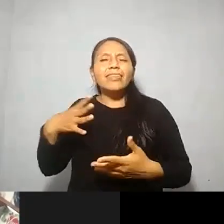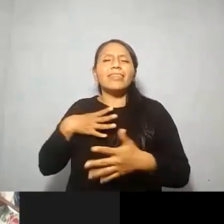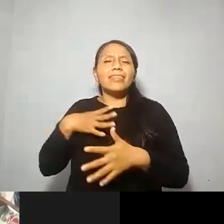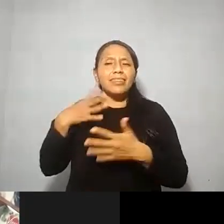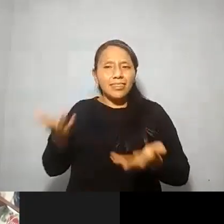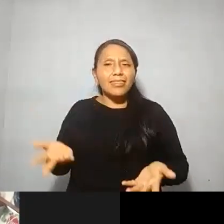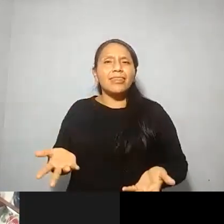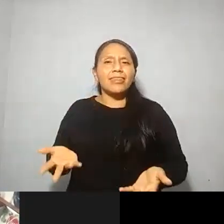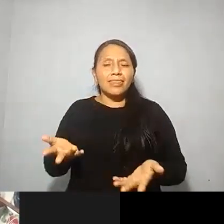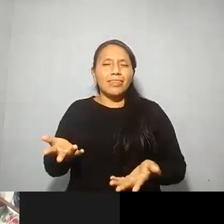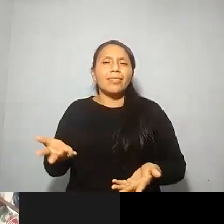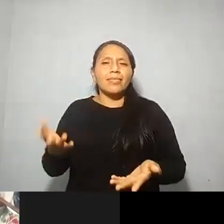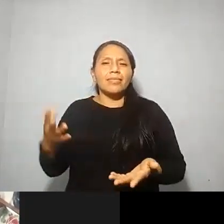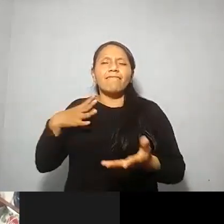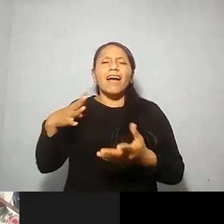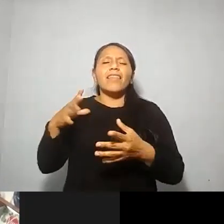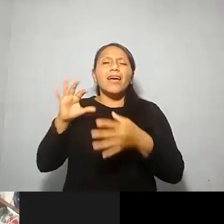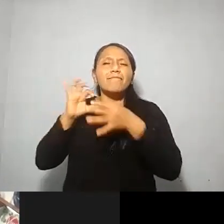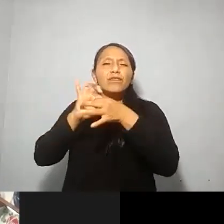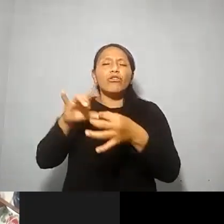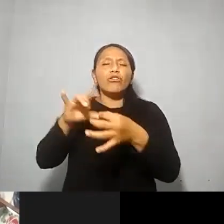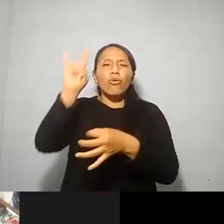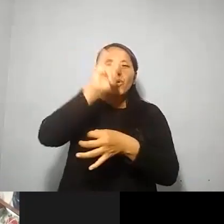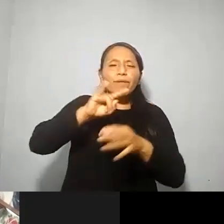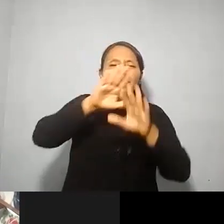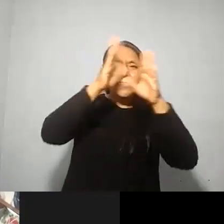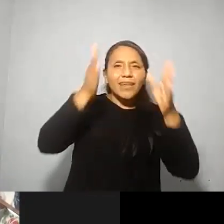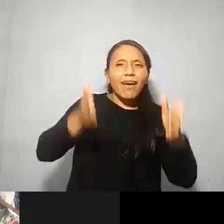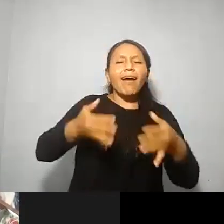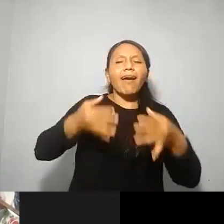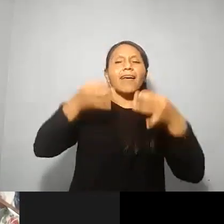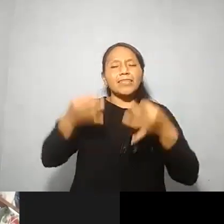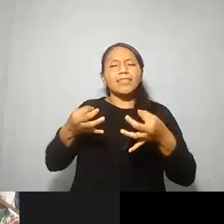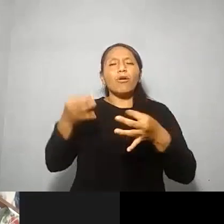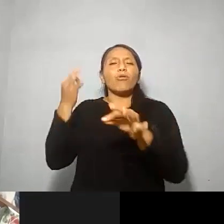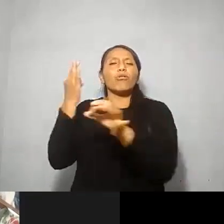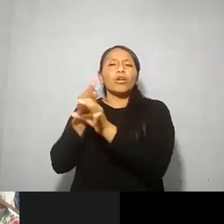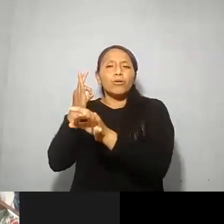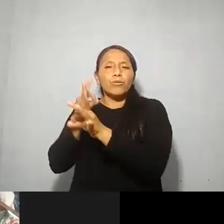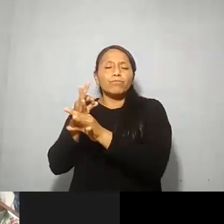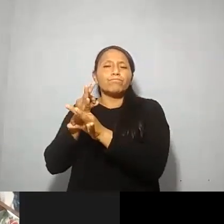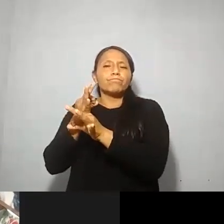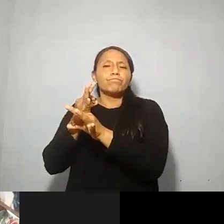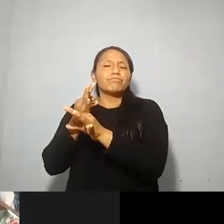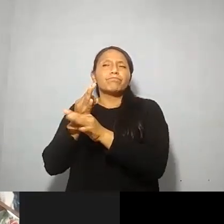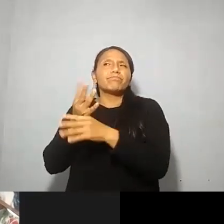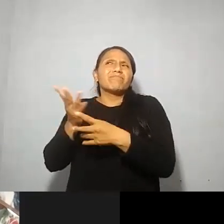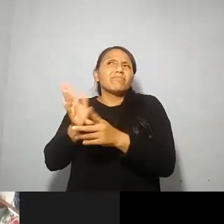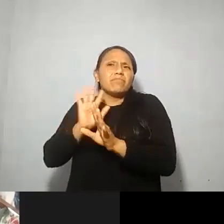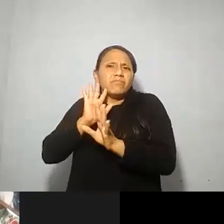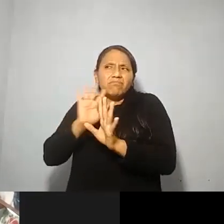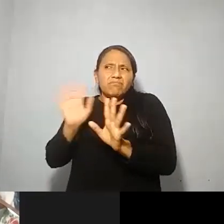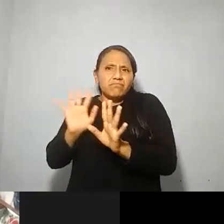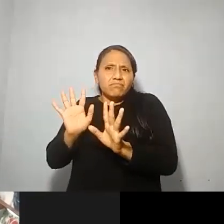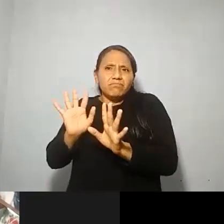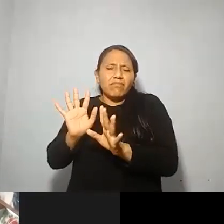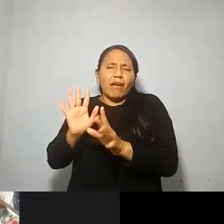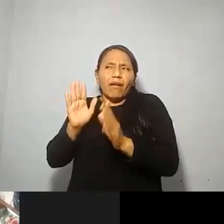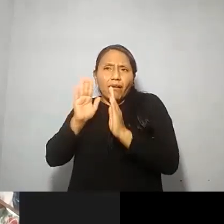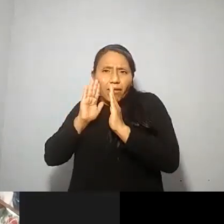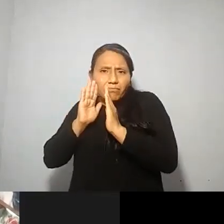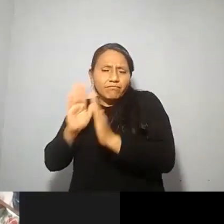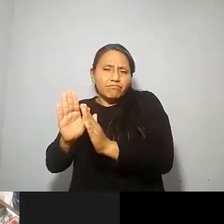con universidades o con escuelas no necesariamente dedicadas a